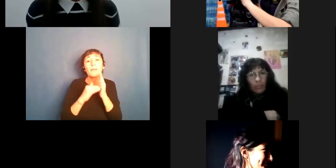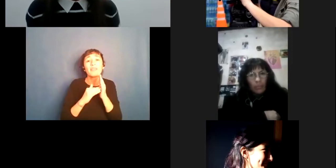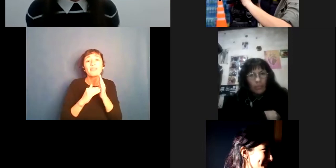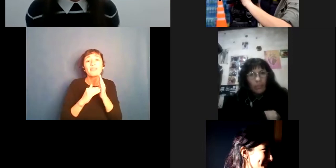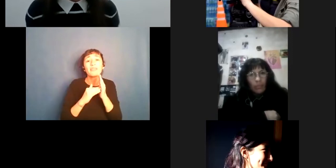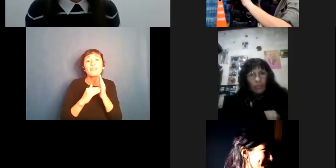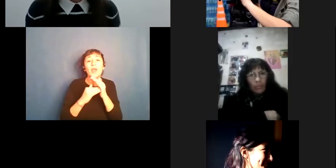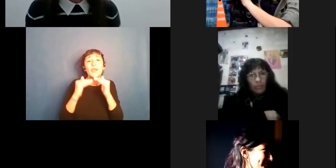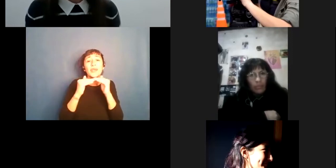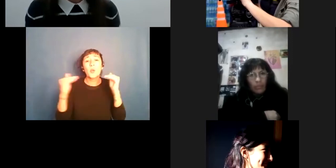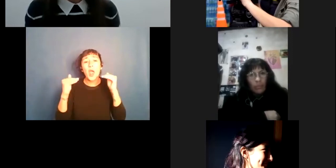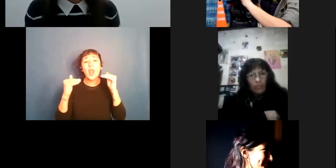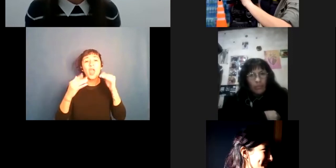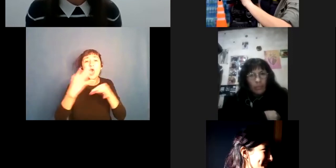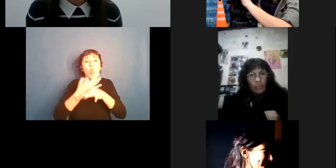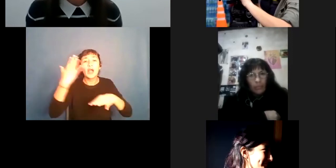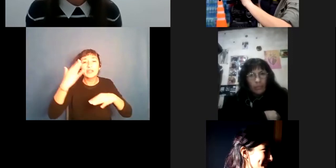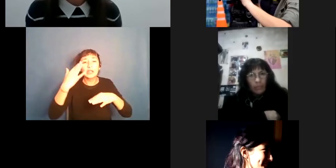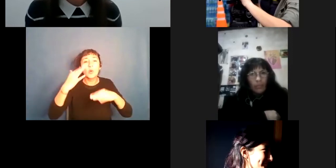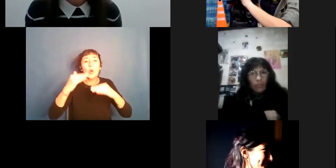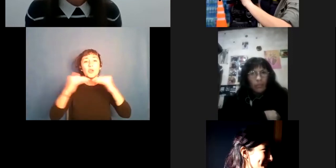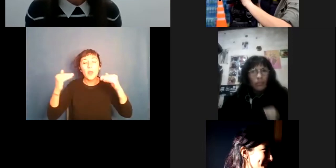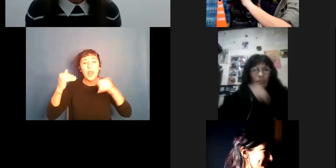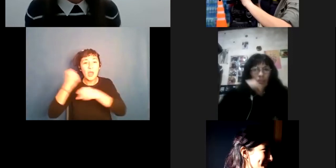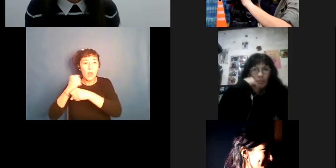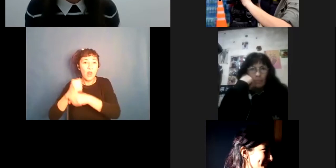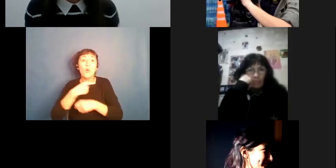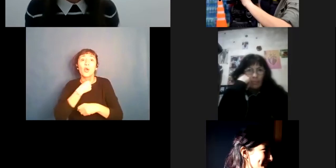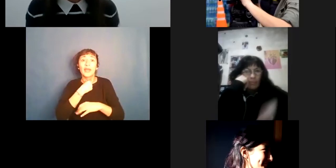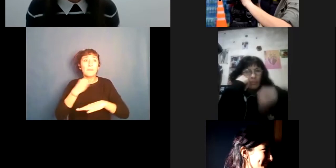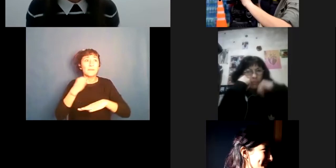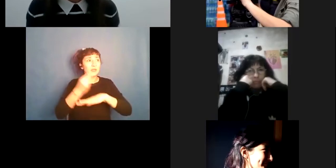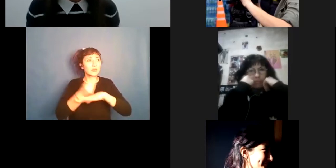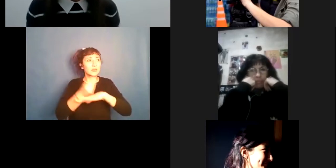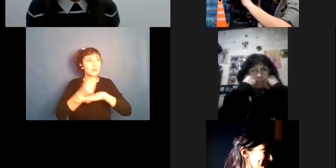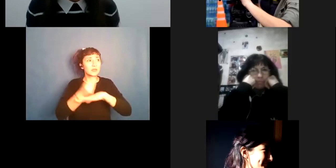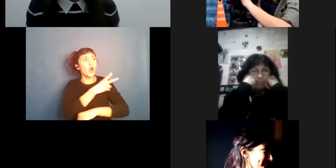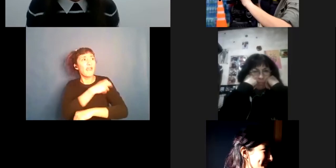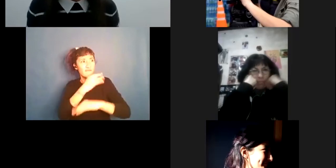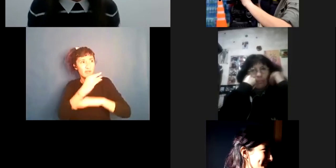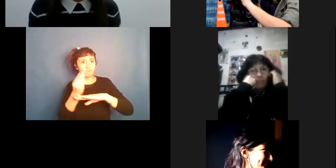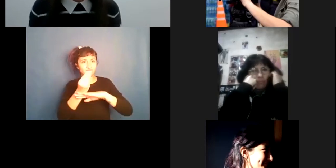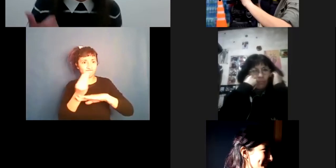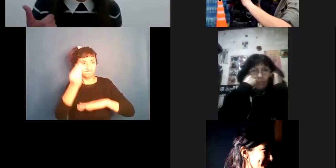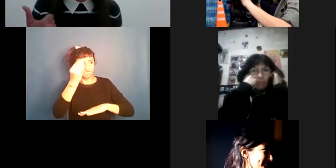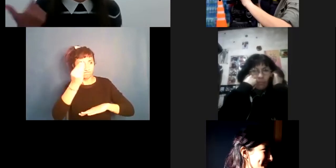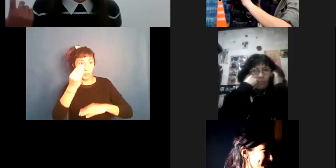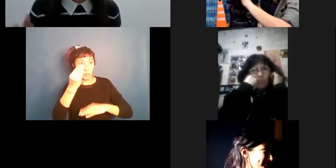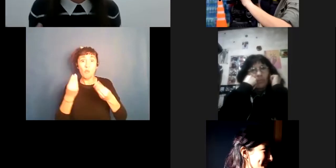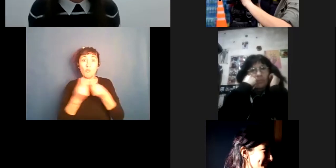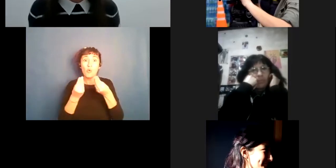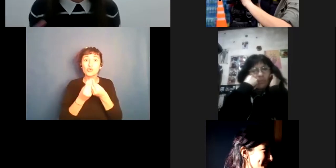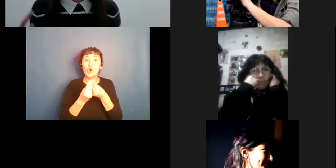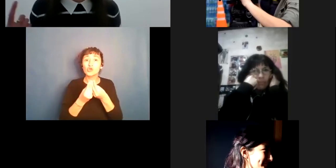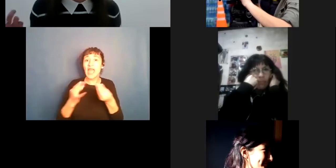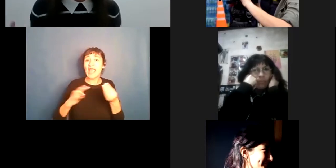laboral. Vos querés presentarte para ser jefe, jefa, y muchos de los exámenes están planteados con audios, con videos,